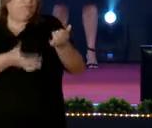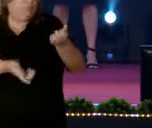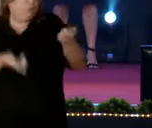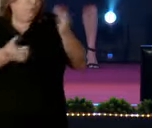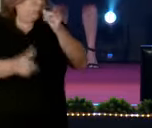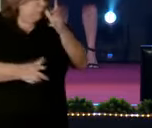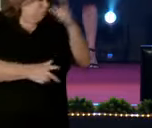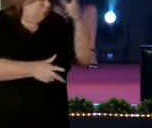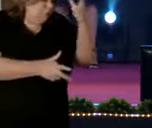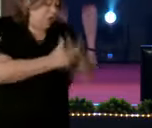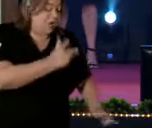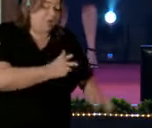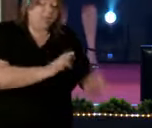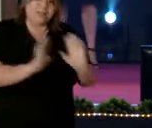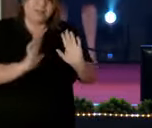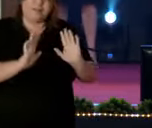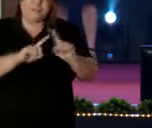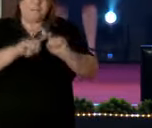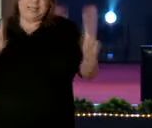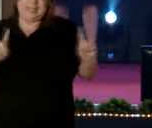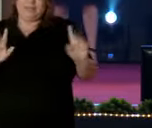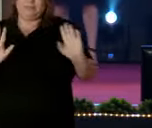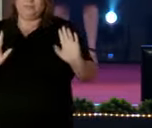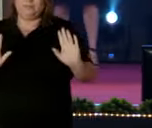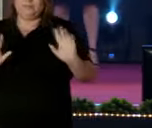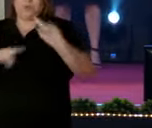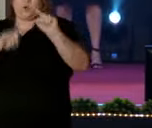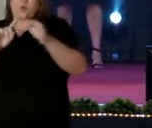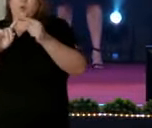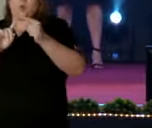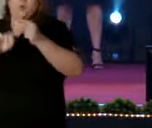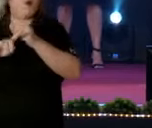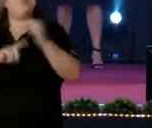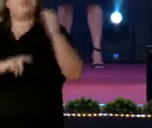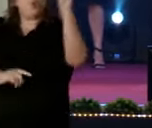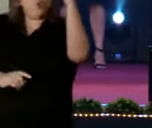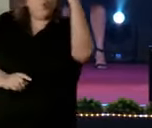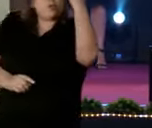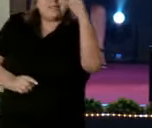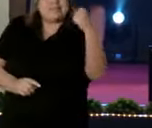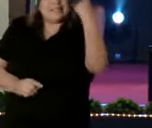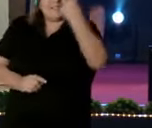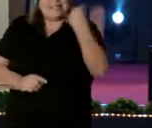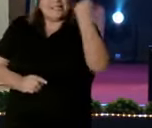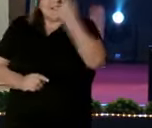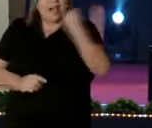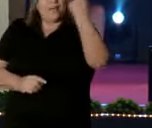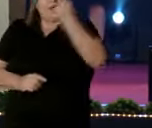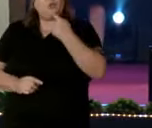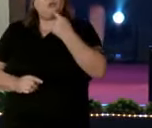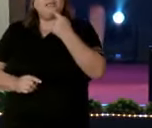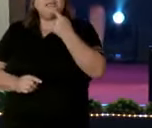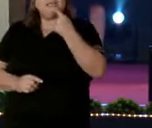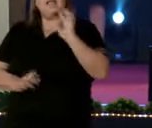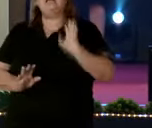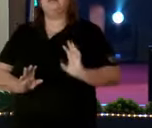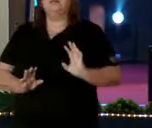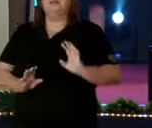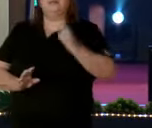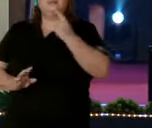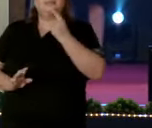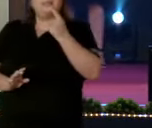se llenaba de gusanos. Sin embargo, cuando era el día del Sabbat, tú le decías, viernes para sábado, tú le decías